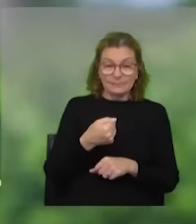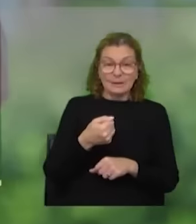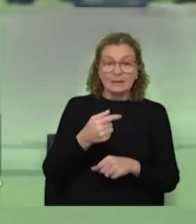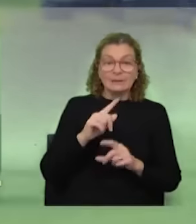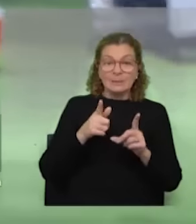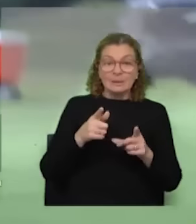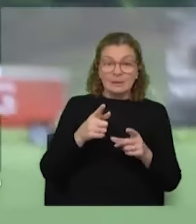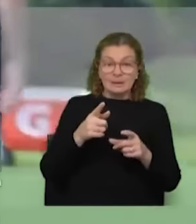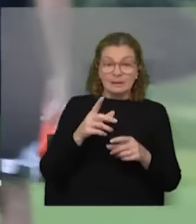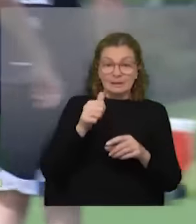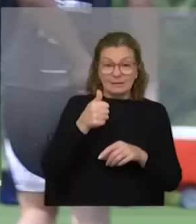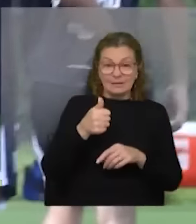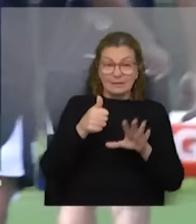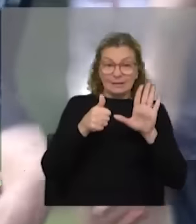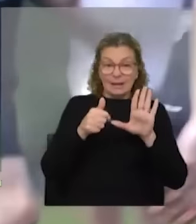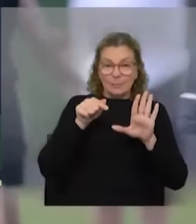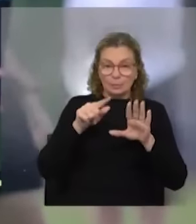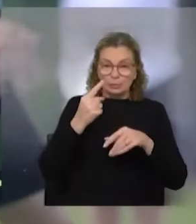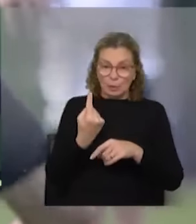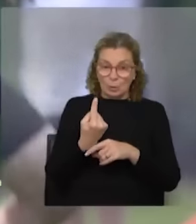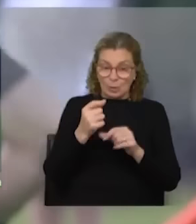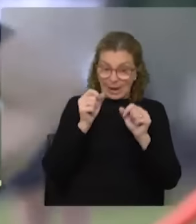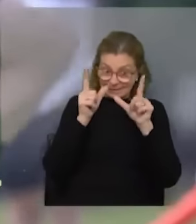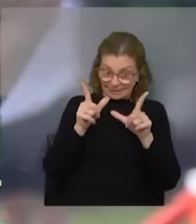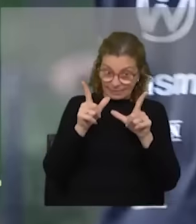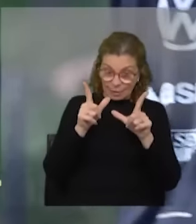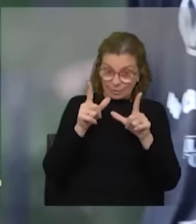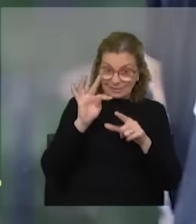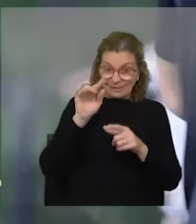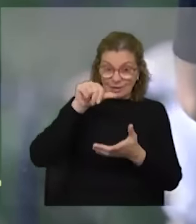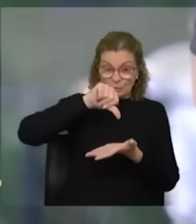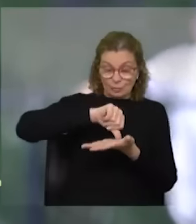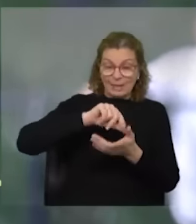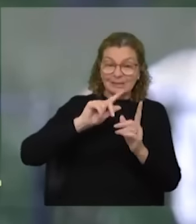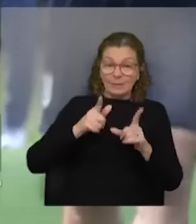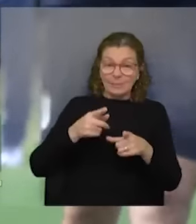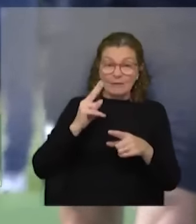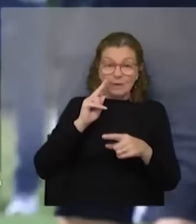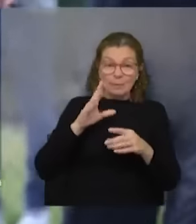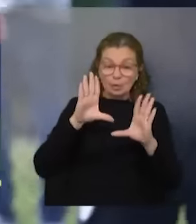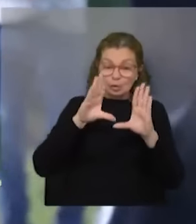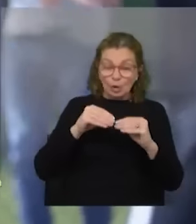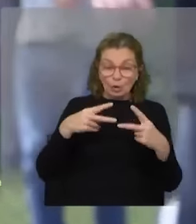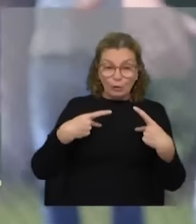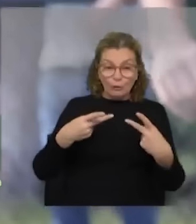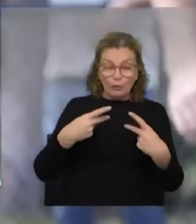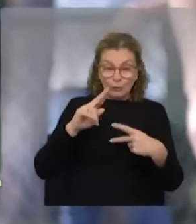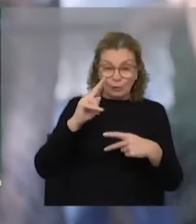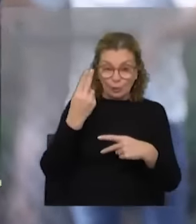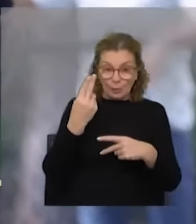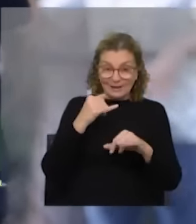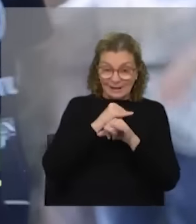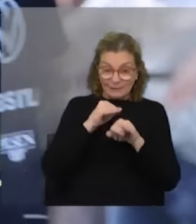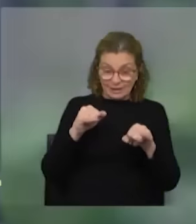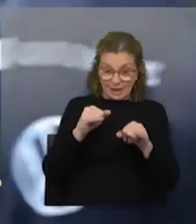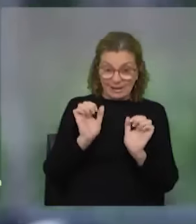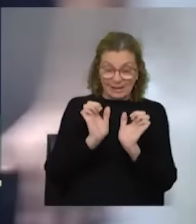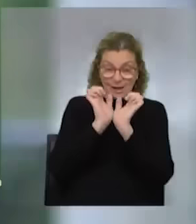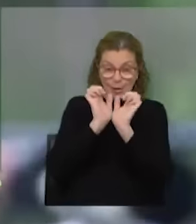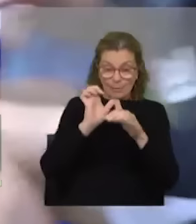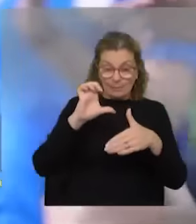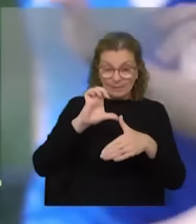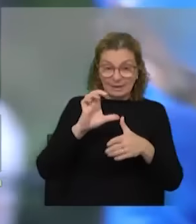señal abierta 6.1 atención con eso TV ciudad también va a transmitir todos los partidos de Uruguay y la final de la Copa América